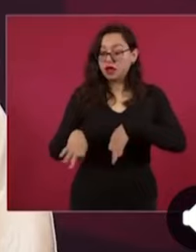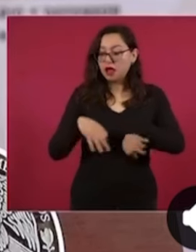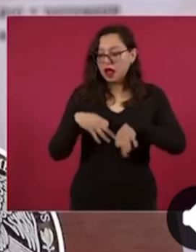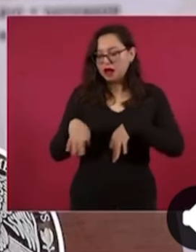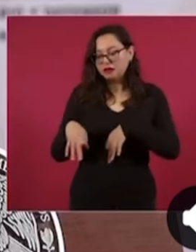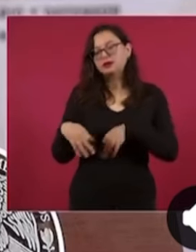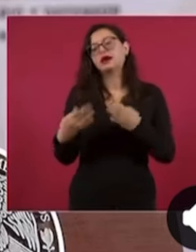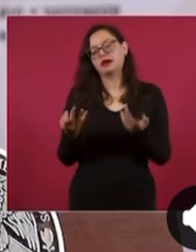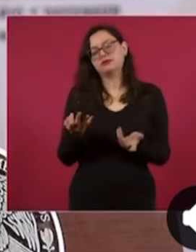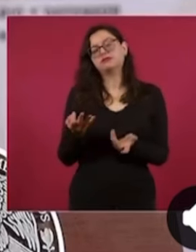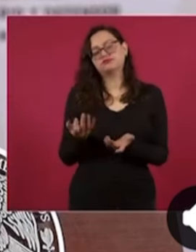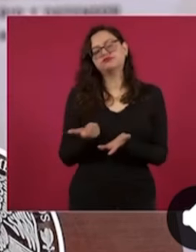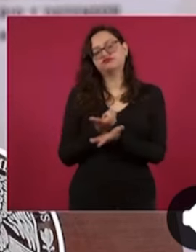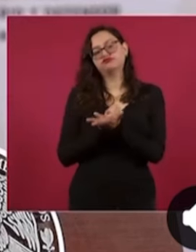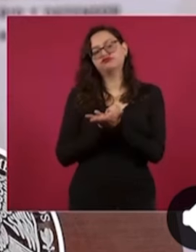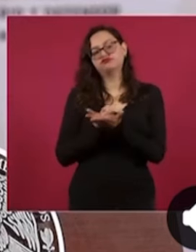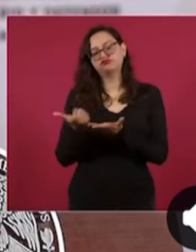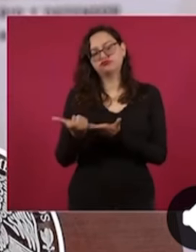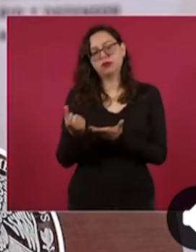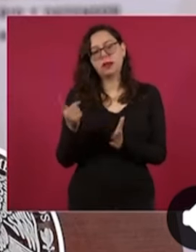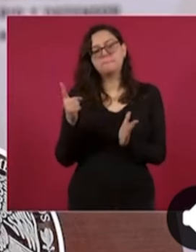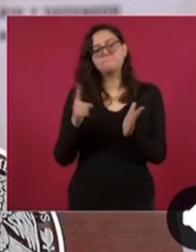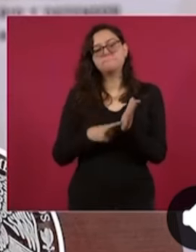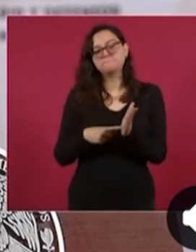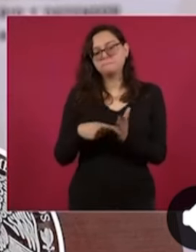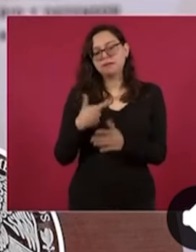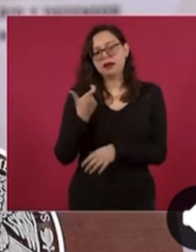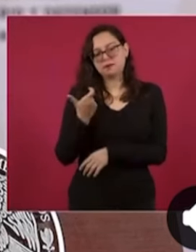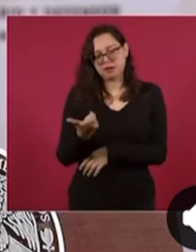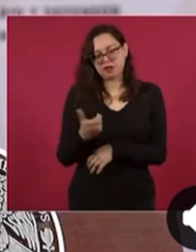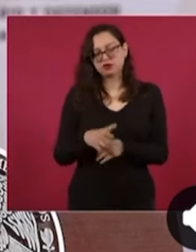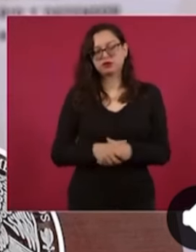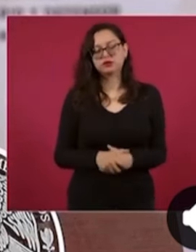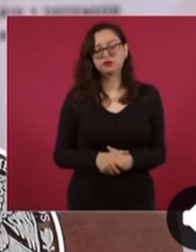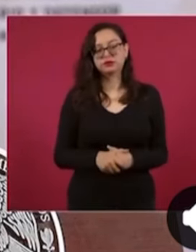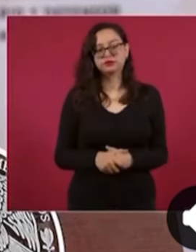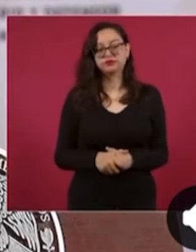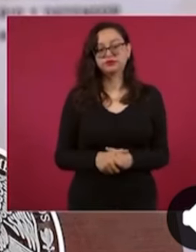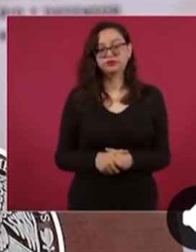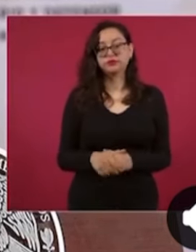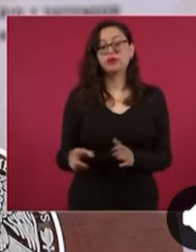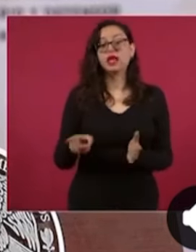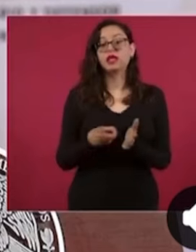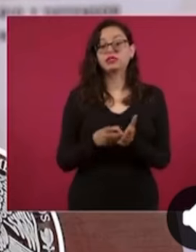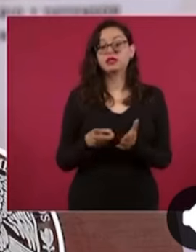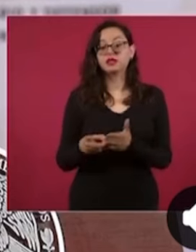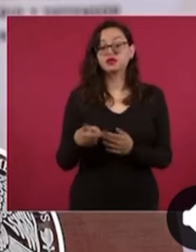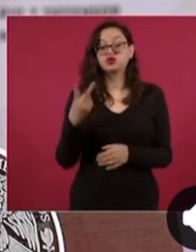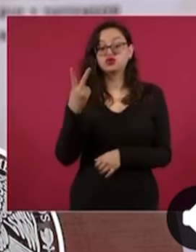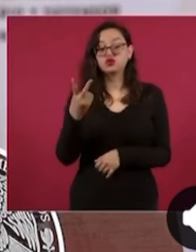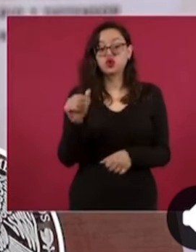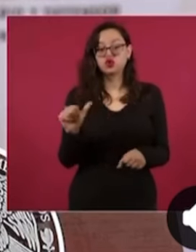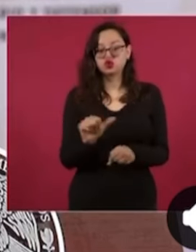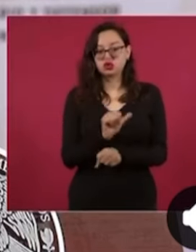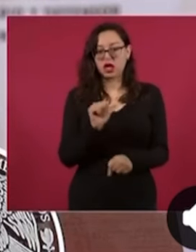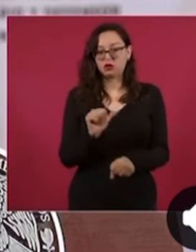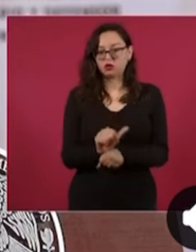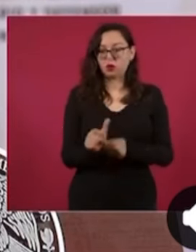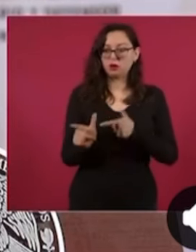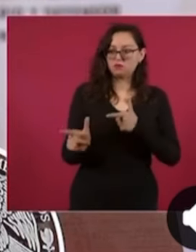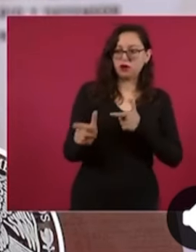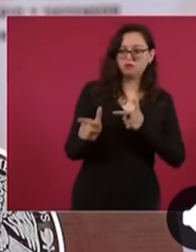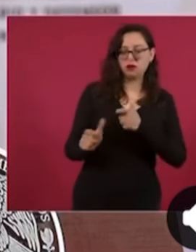más o menos 1,000 pesos anuales. Tienen derecho a 2 vehículos blindados. El costo por